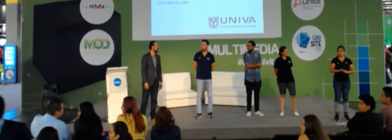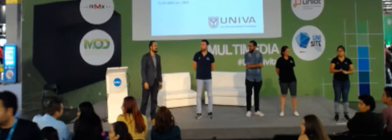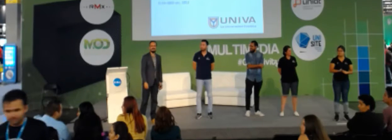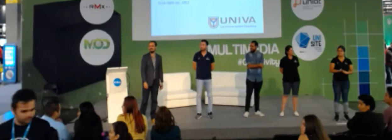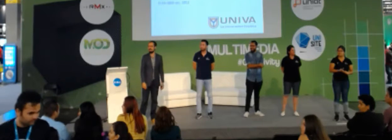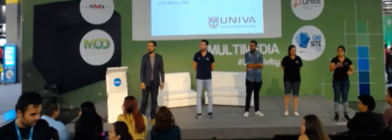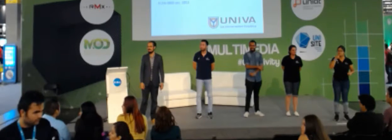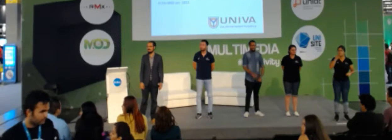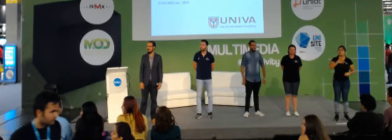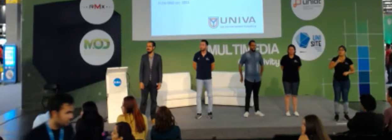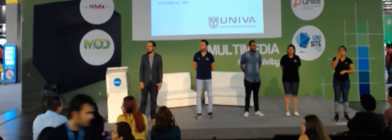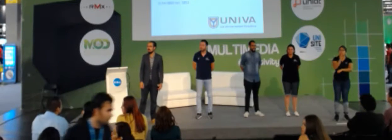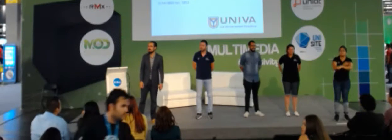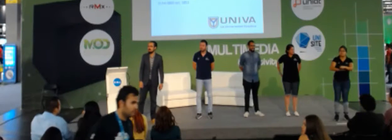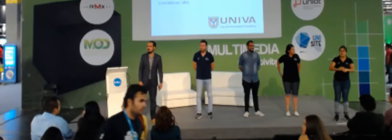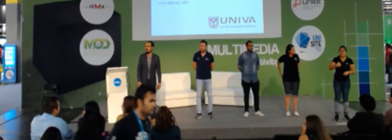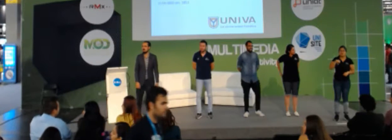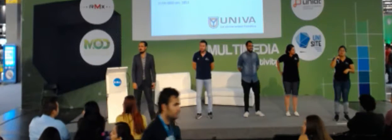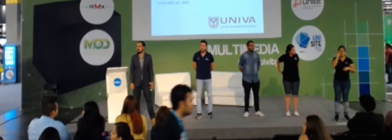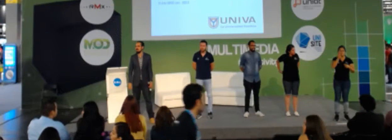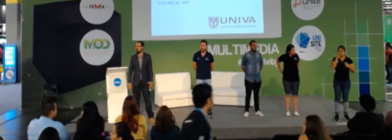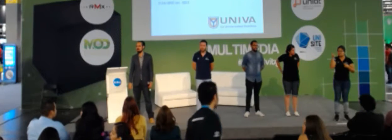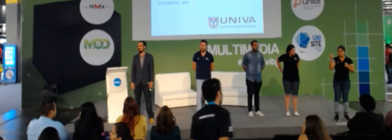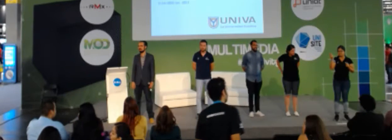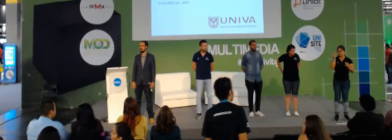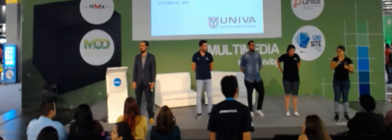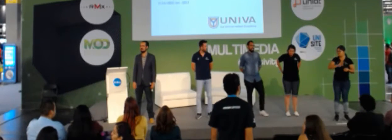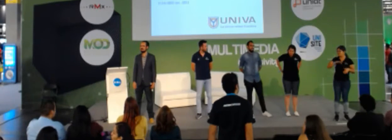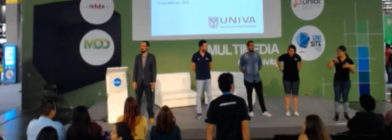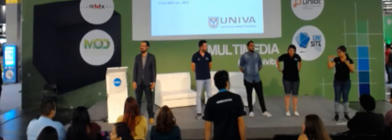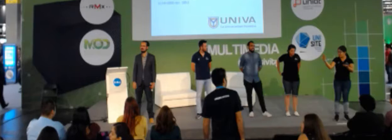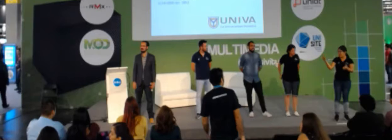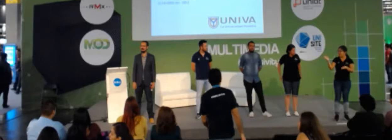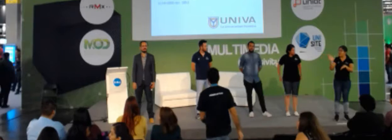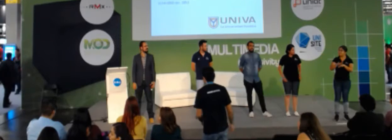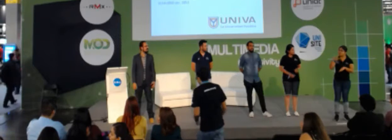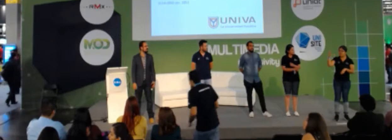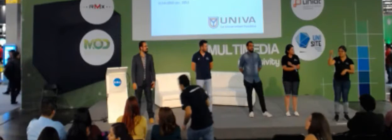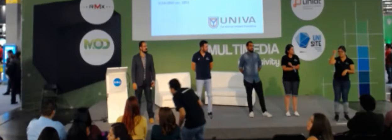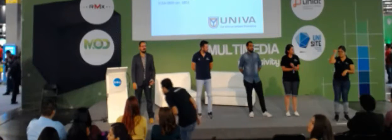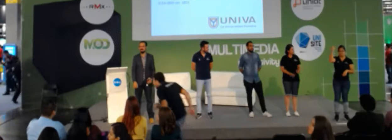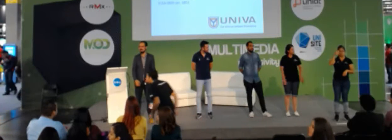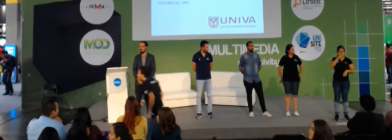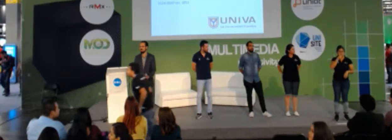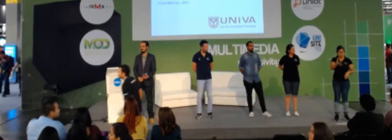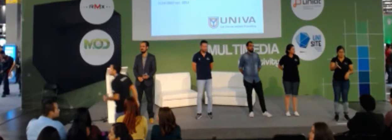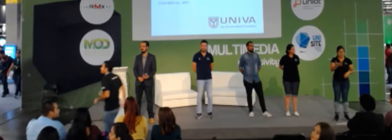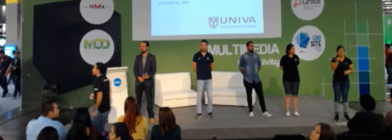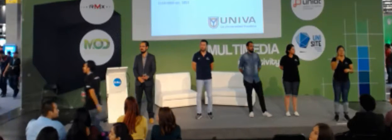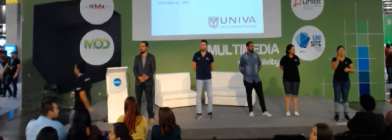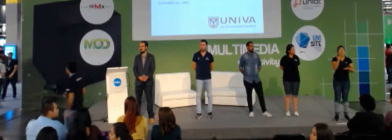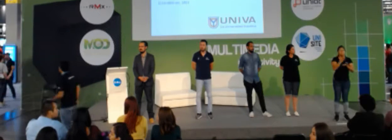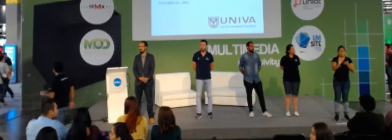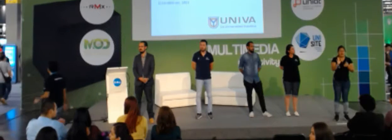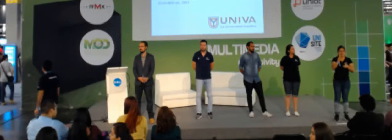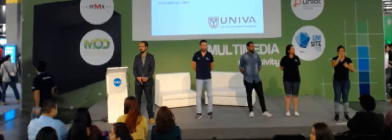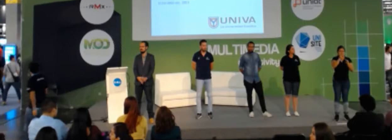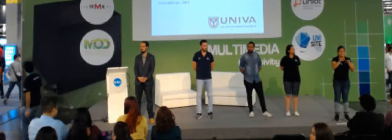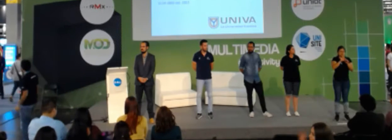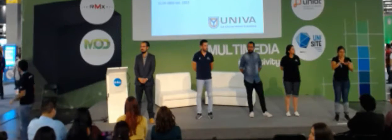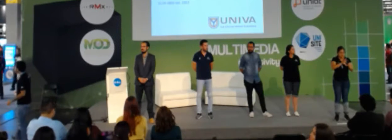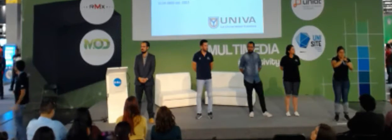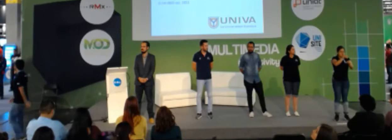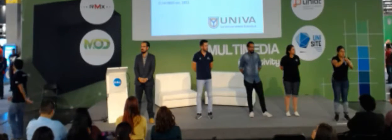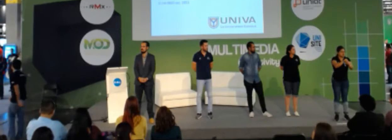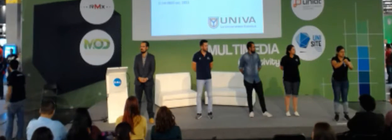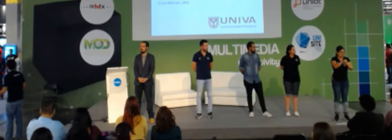Hola, buenas tardes. Pues felicidades por la... pues por la idea y sobre todo por incluir a todas estas personas